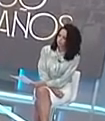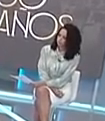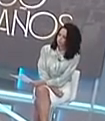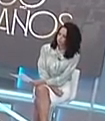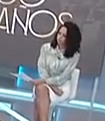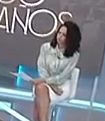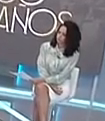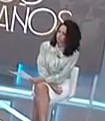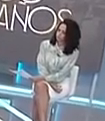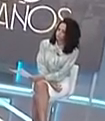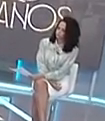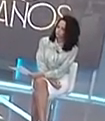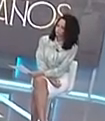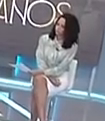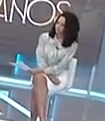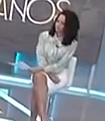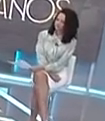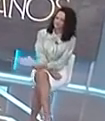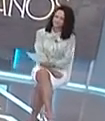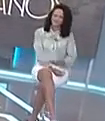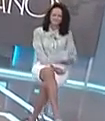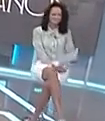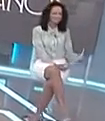ser. Comenzamos con Alejandra.